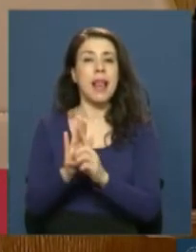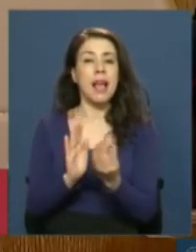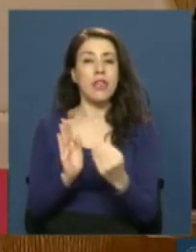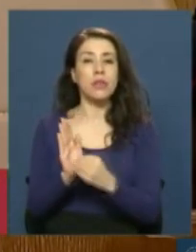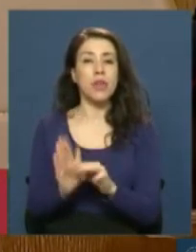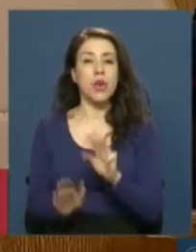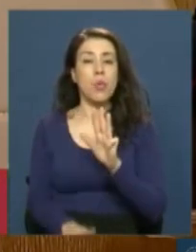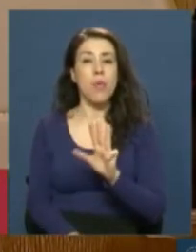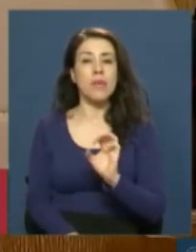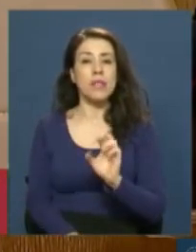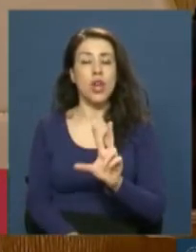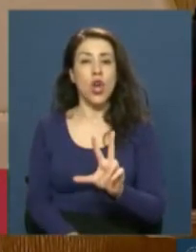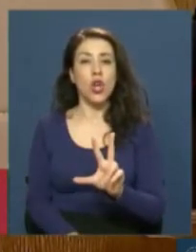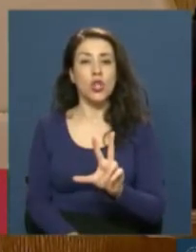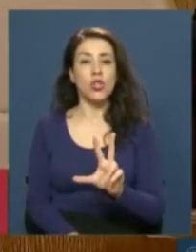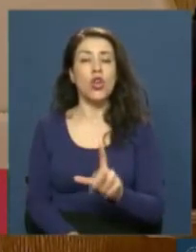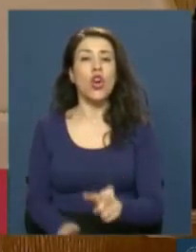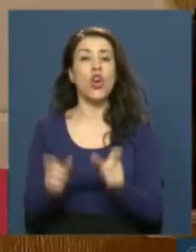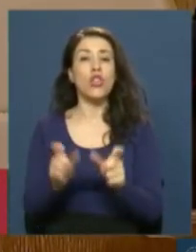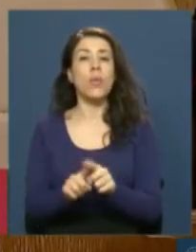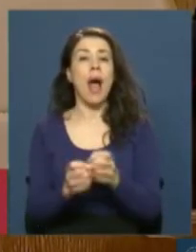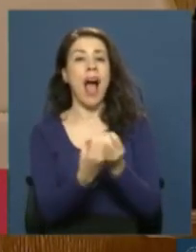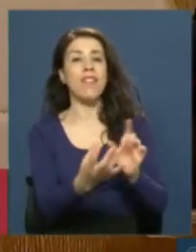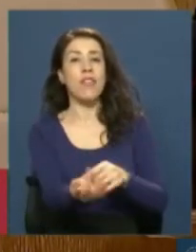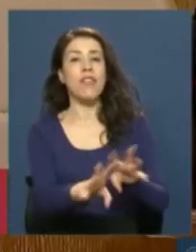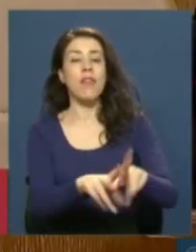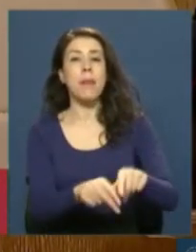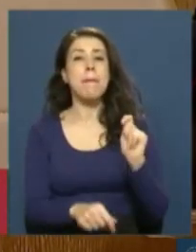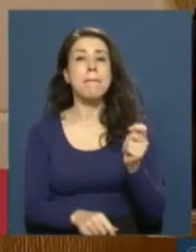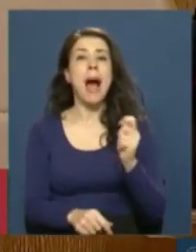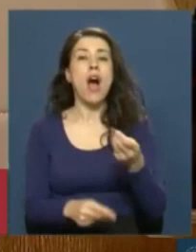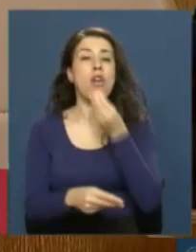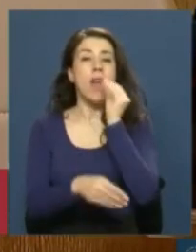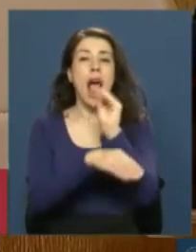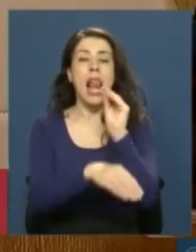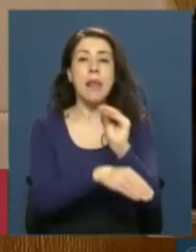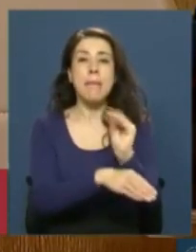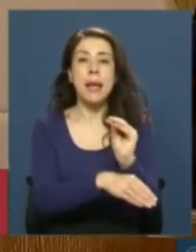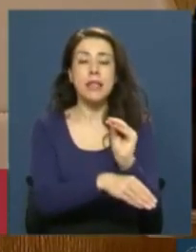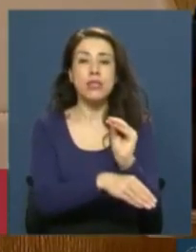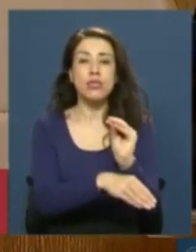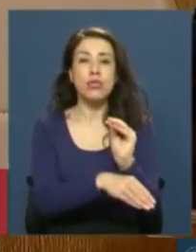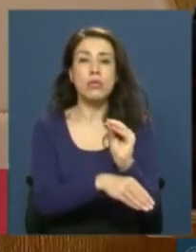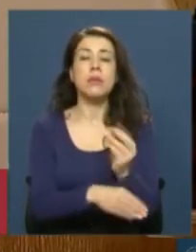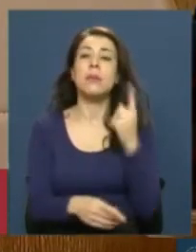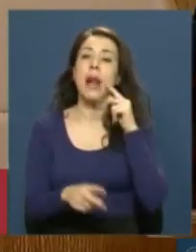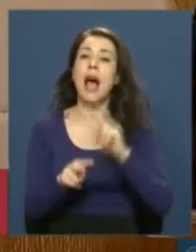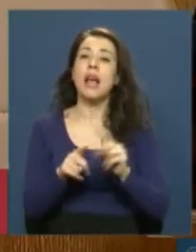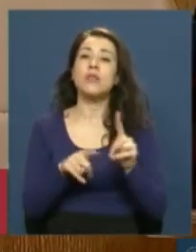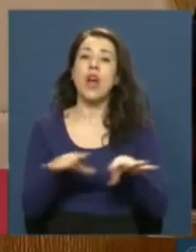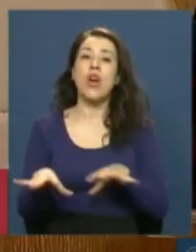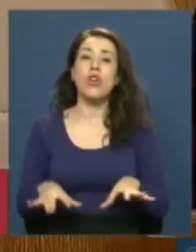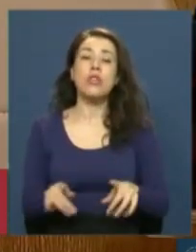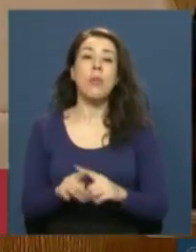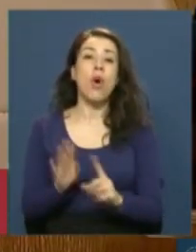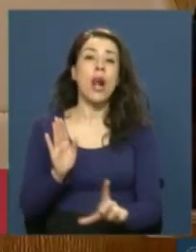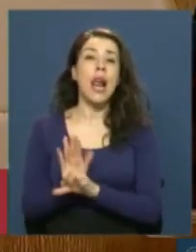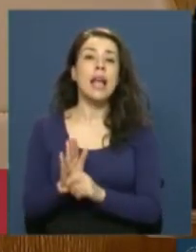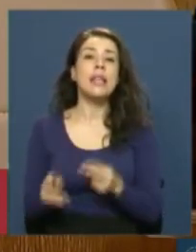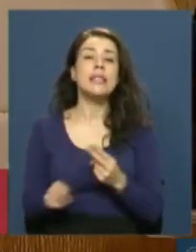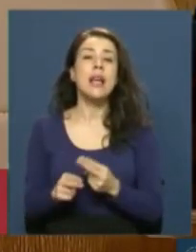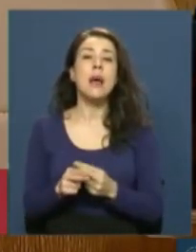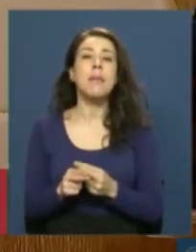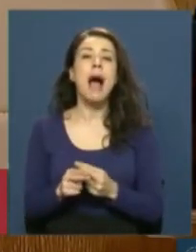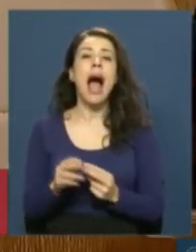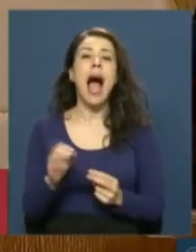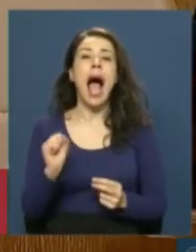de 14.908 que es la que regula la abandona familia y el pago derecho alimenticio de manera de generar algo que jurídicamente se llama una